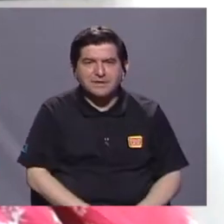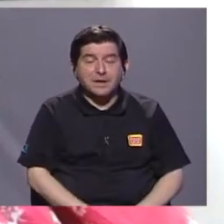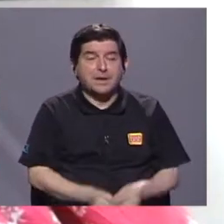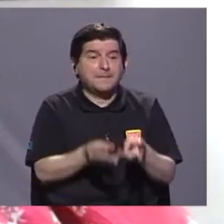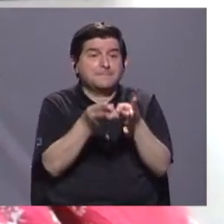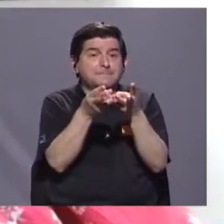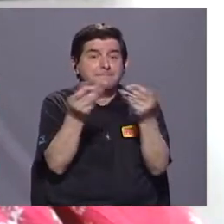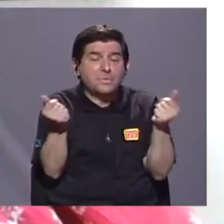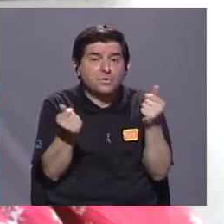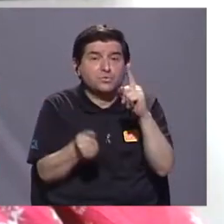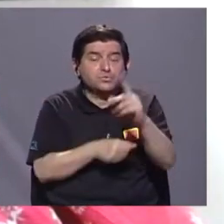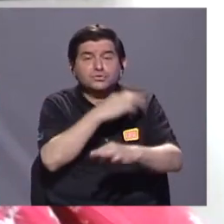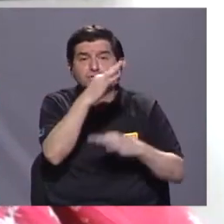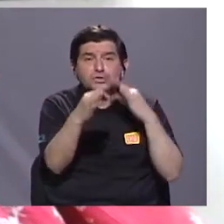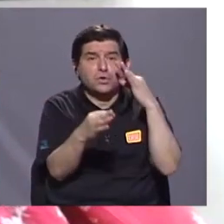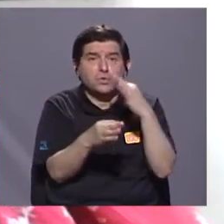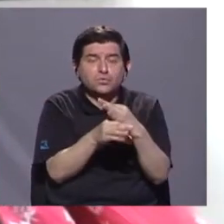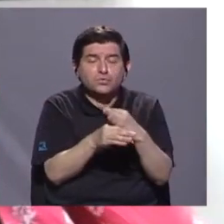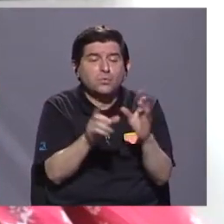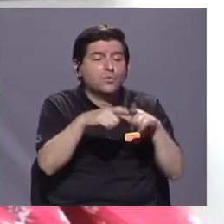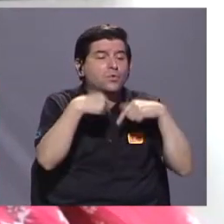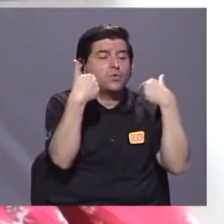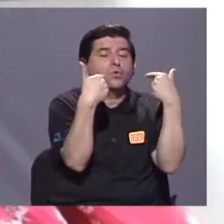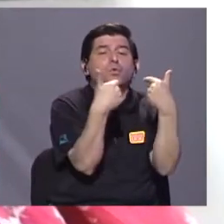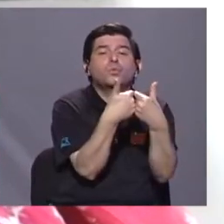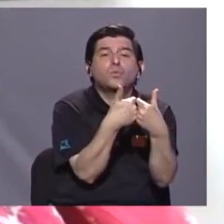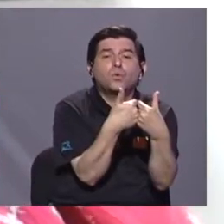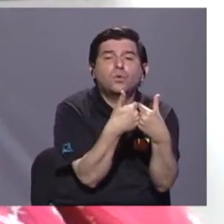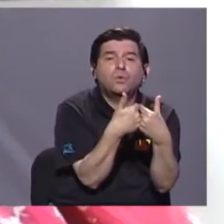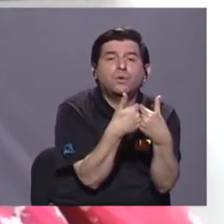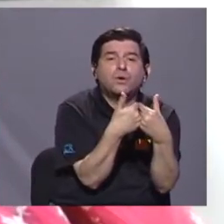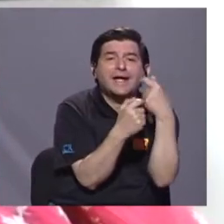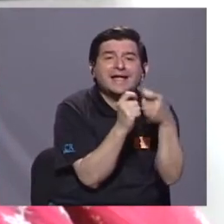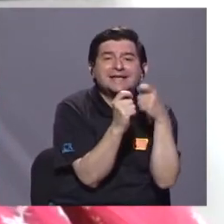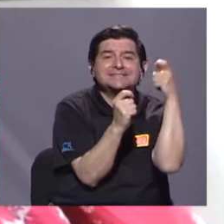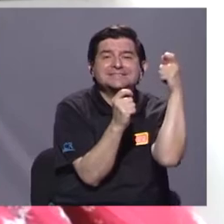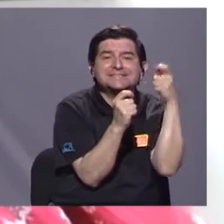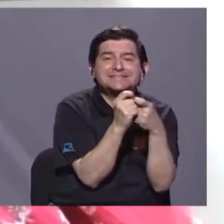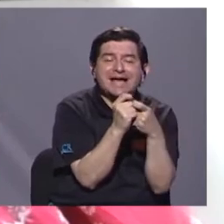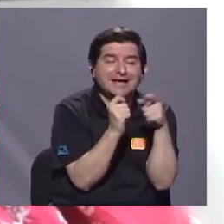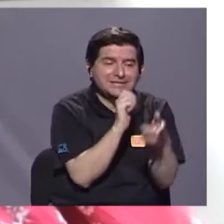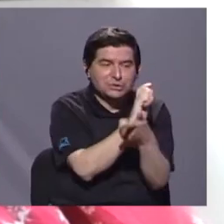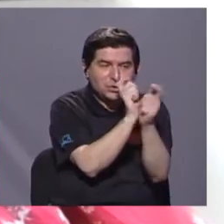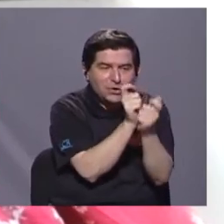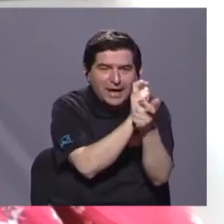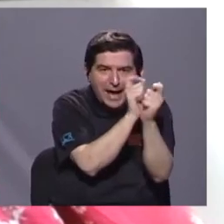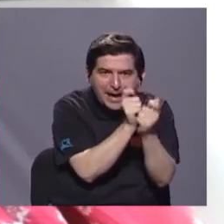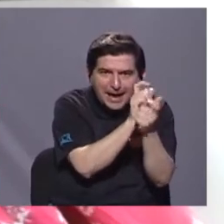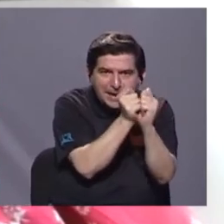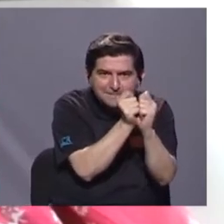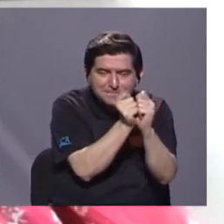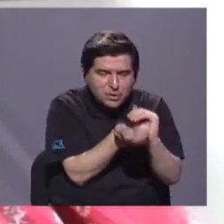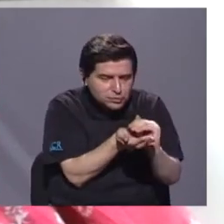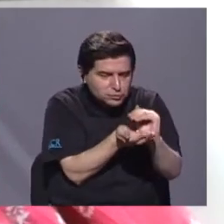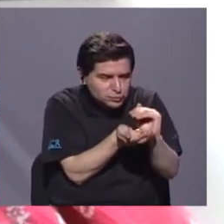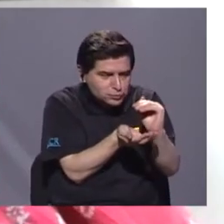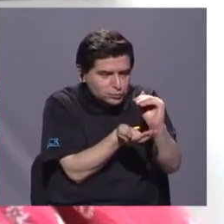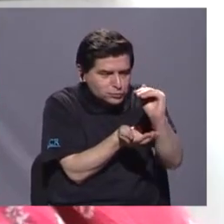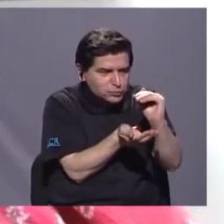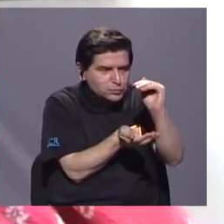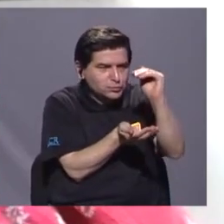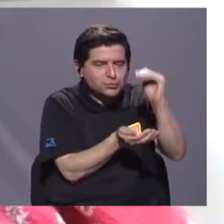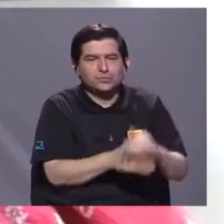tipo como de agrupación específica de esas mutaciones o sea que se votó en el